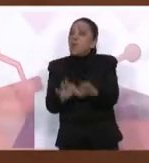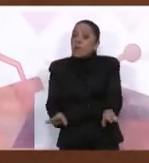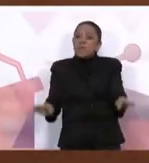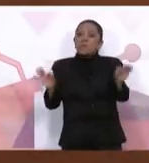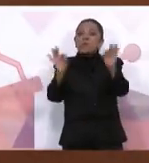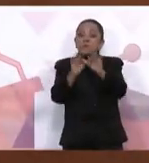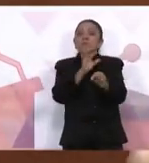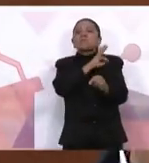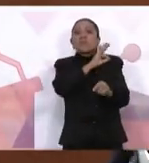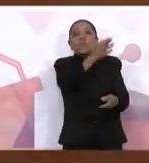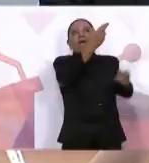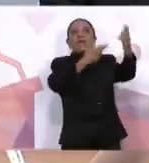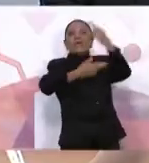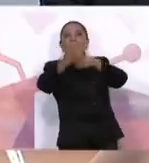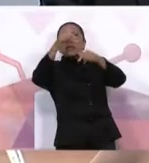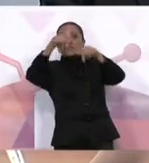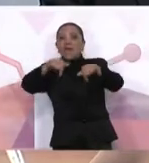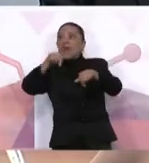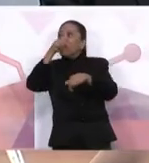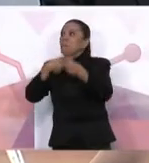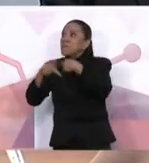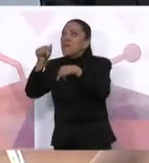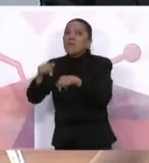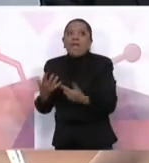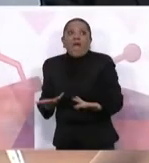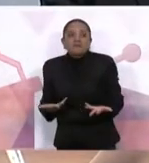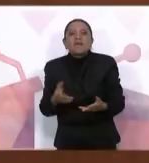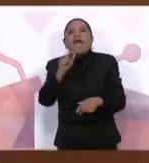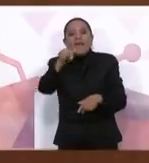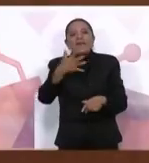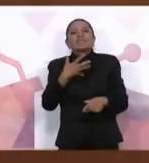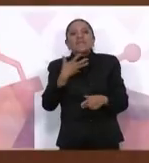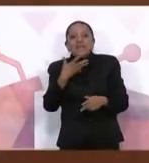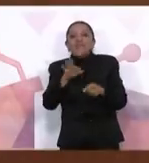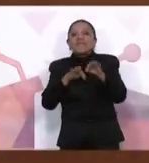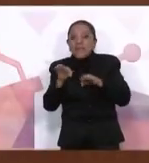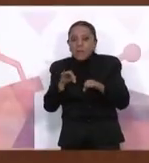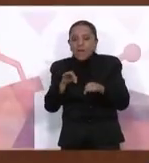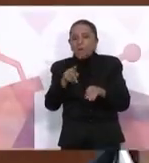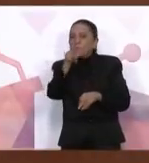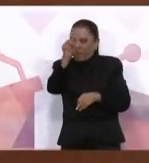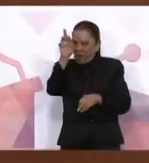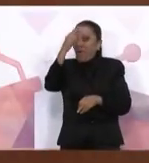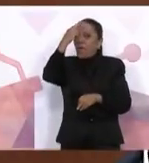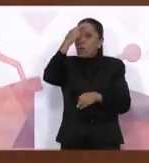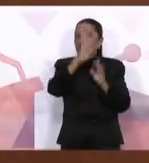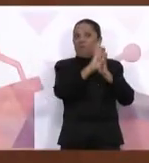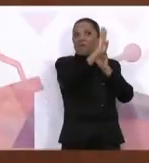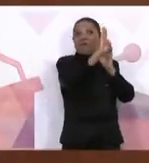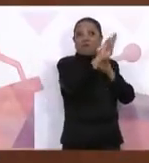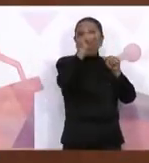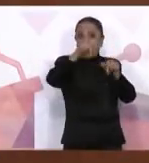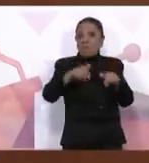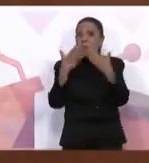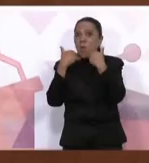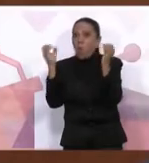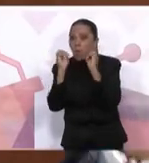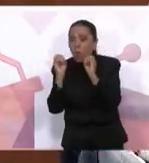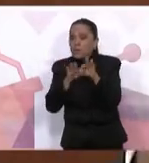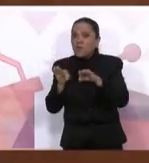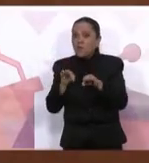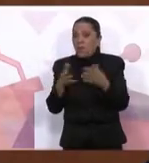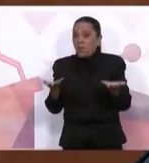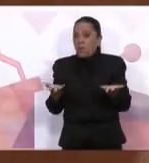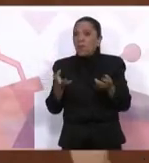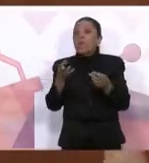y tener trabajo hay que recordar que se fueron porque no hay empleo no hay oportunidades lo ideal es que aquí se queden en mi gobierno vamos